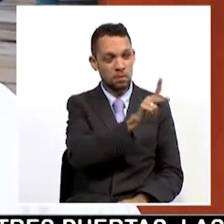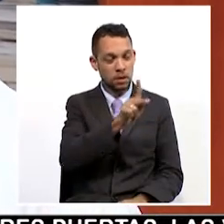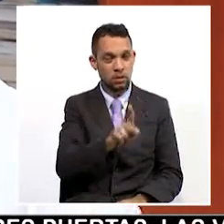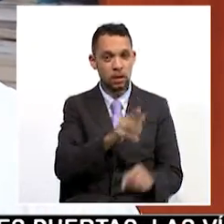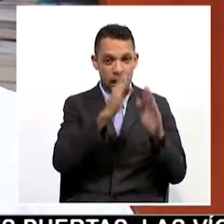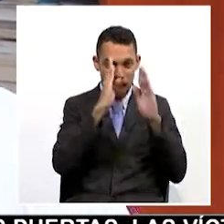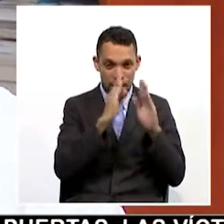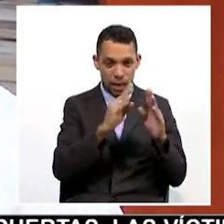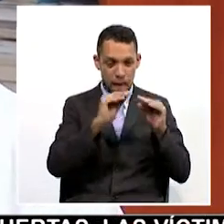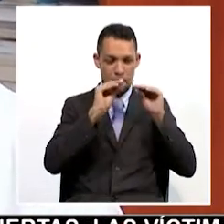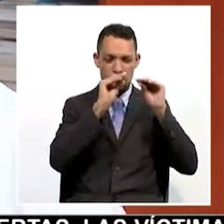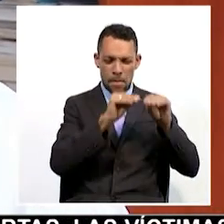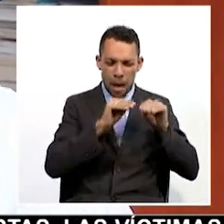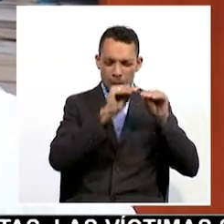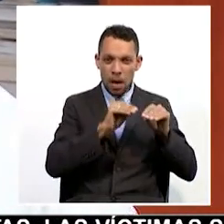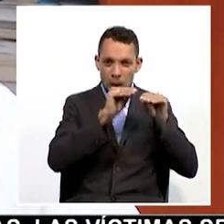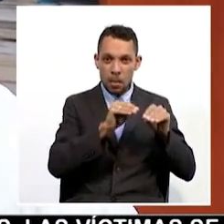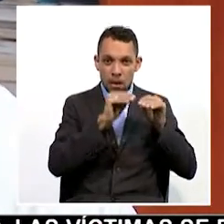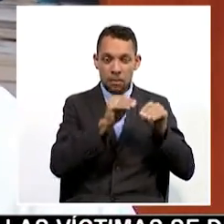tratados